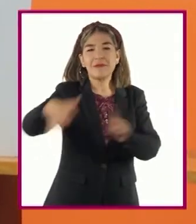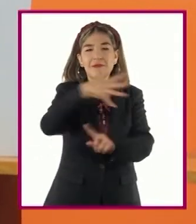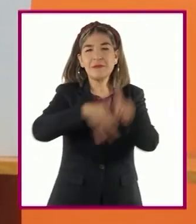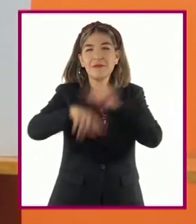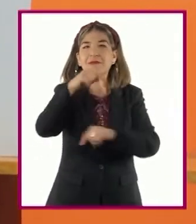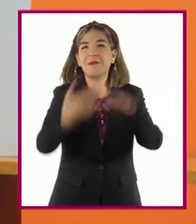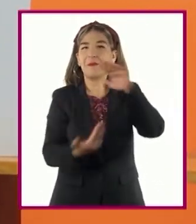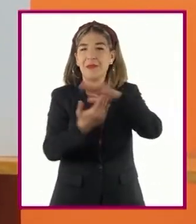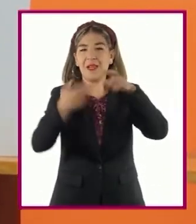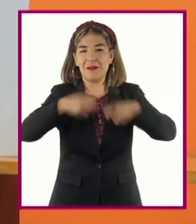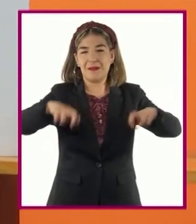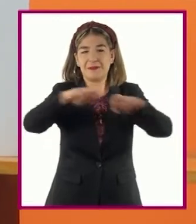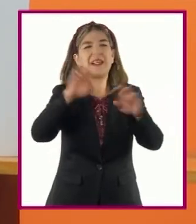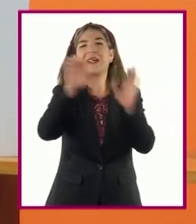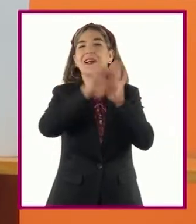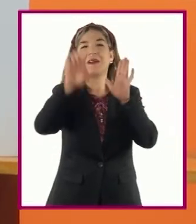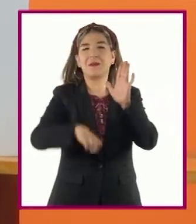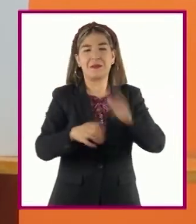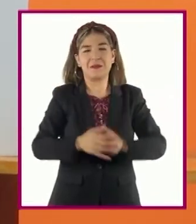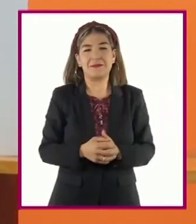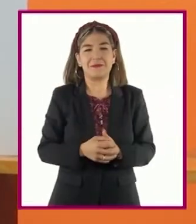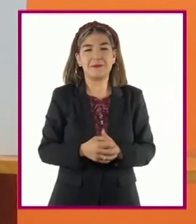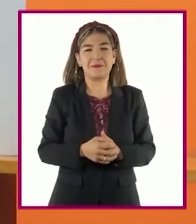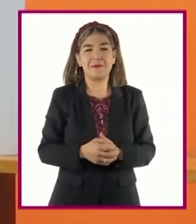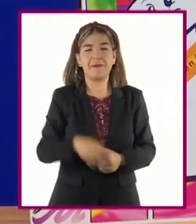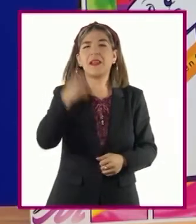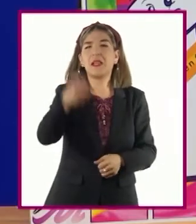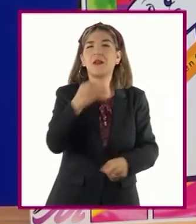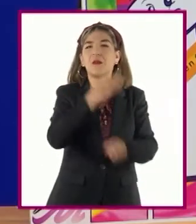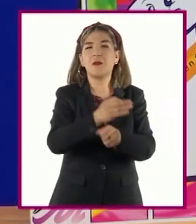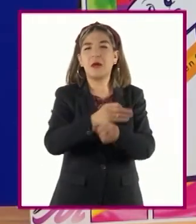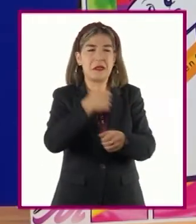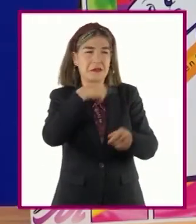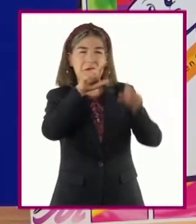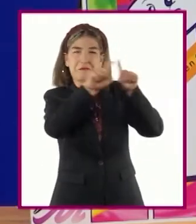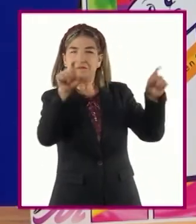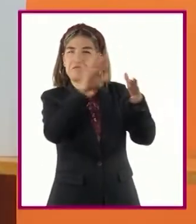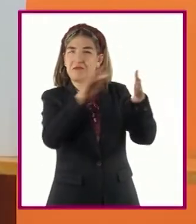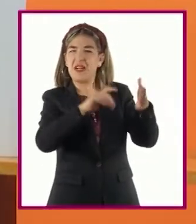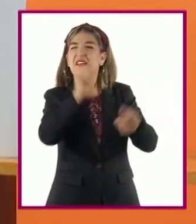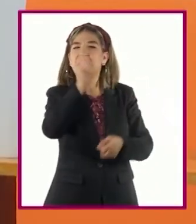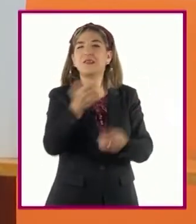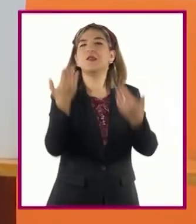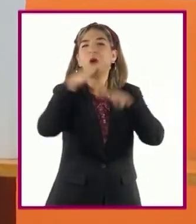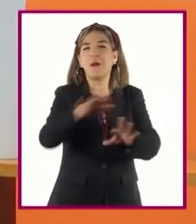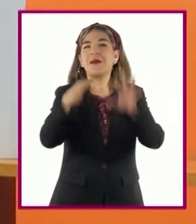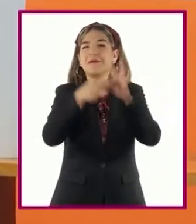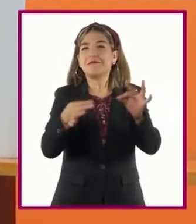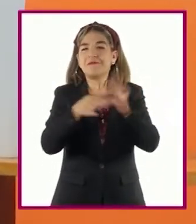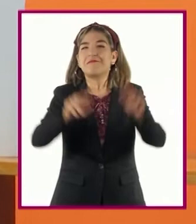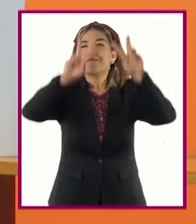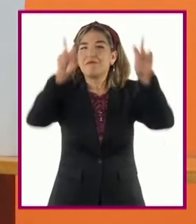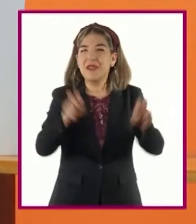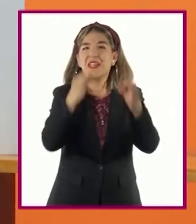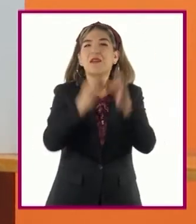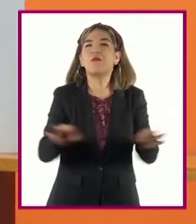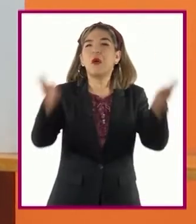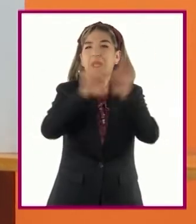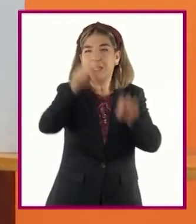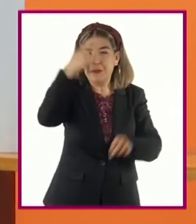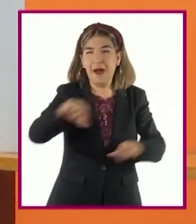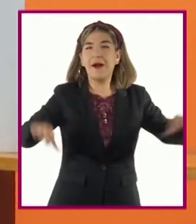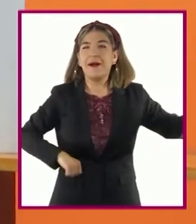en la mesa. Por ejemplo, yo con este párrafo deduzco que se hablará de la importancia de hacer ejercicio en